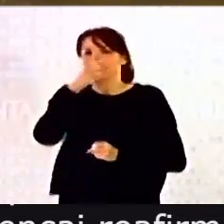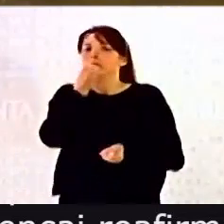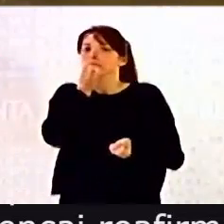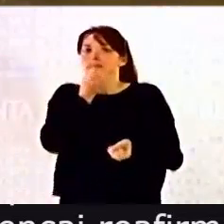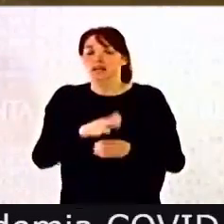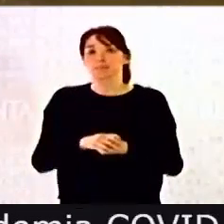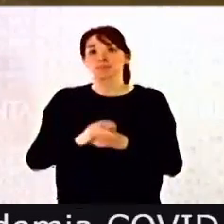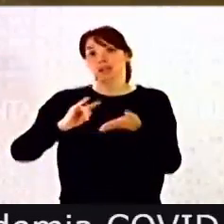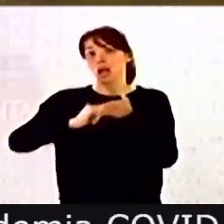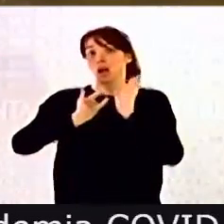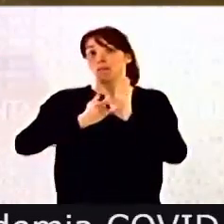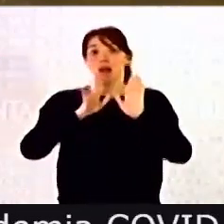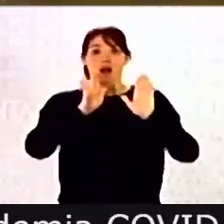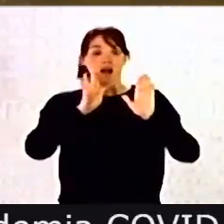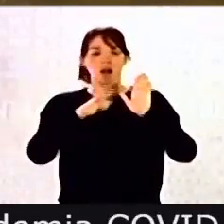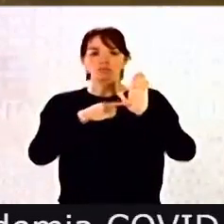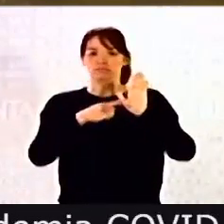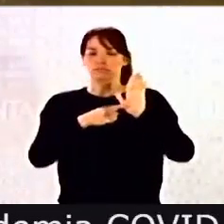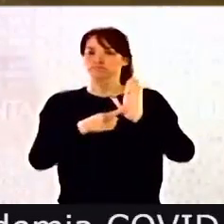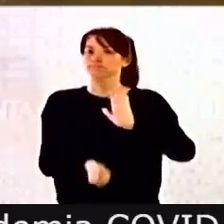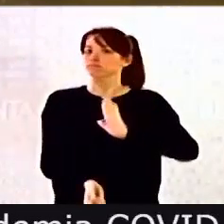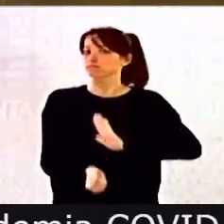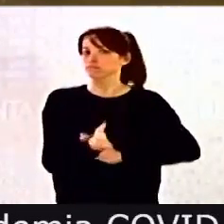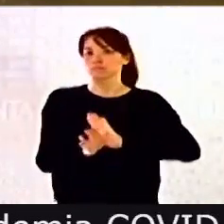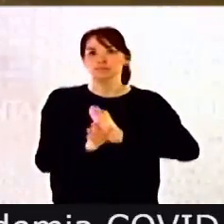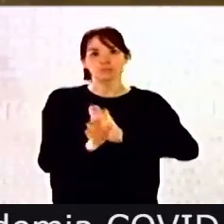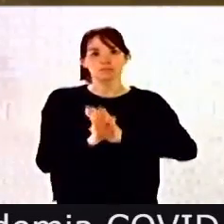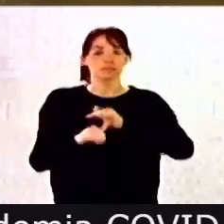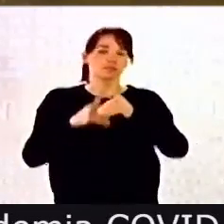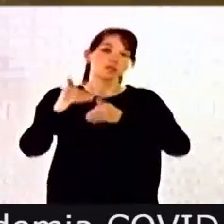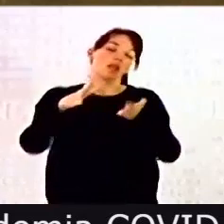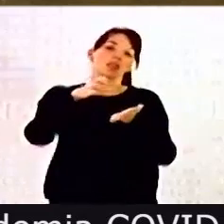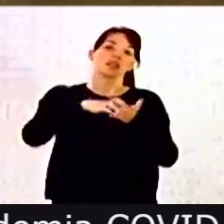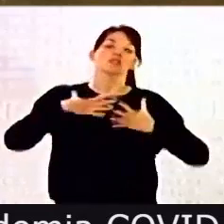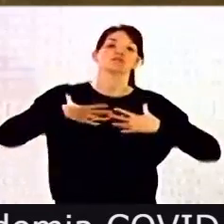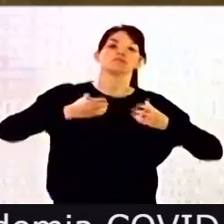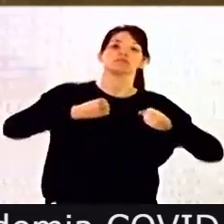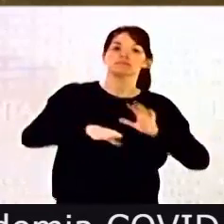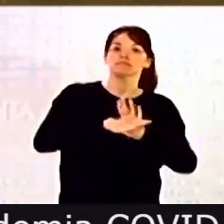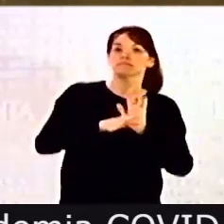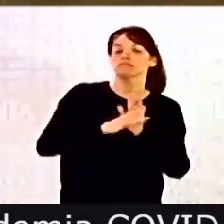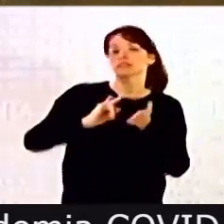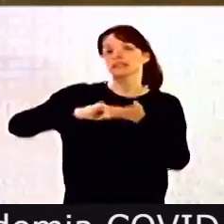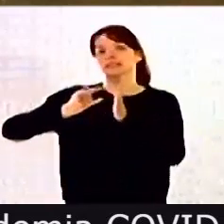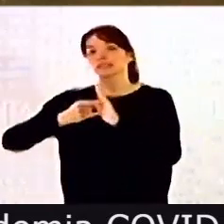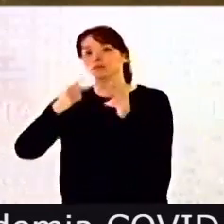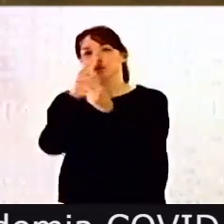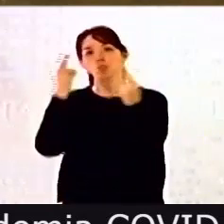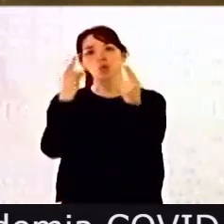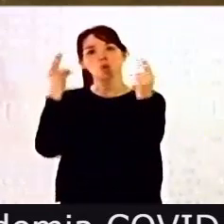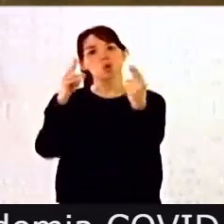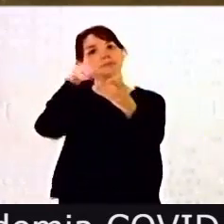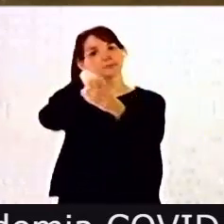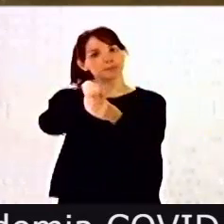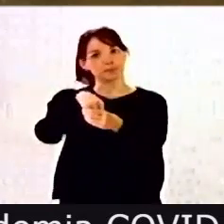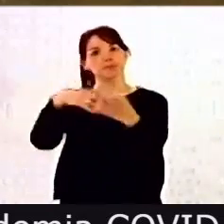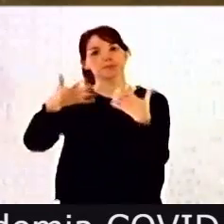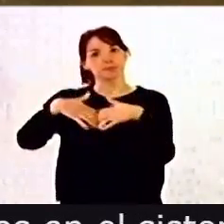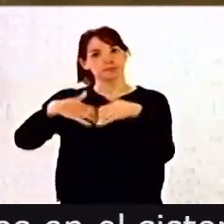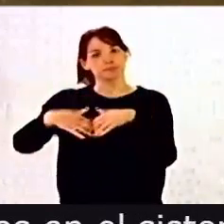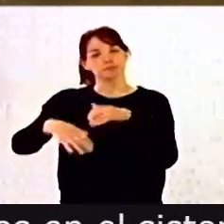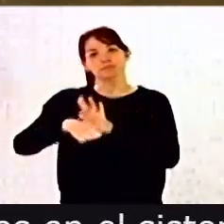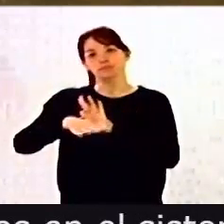de contingencia activo en todos nuestros centros sanitarios, en todo nuestro sistema sanitario público de Extremadura, por